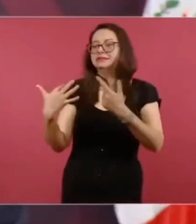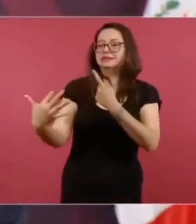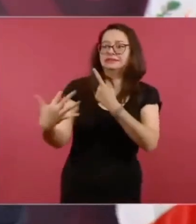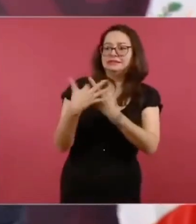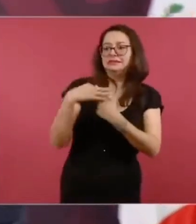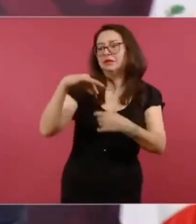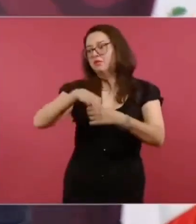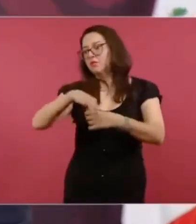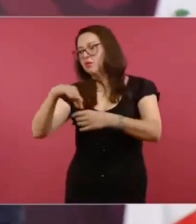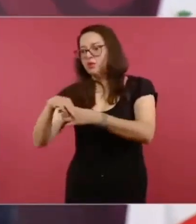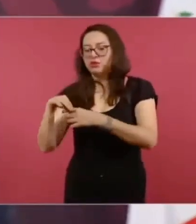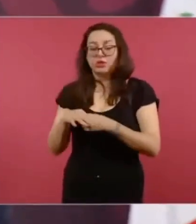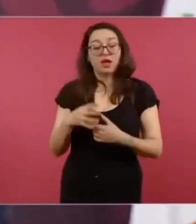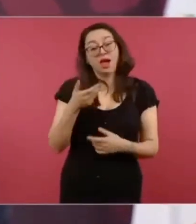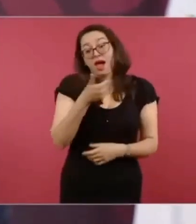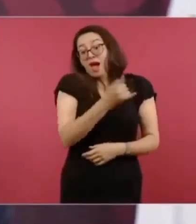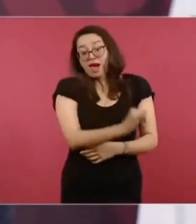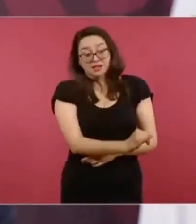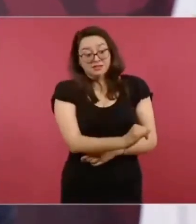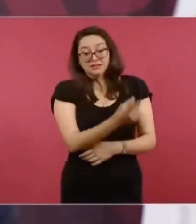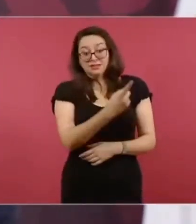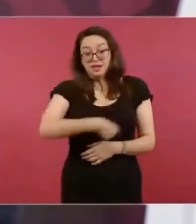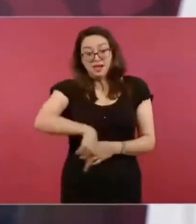para mantenerse en el poder.